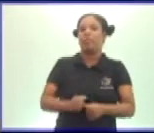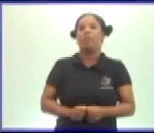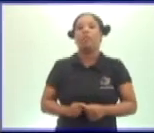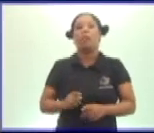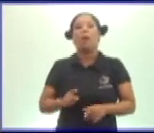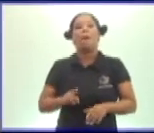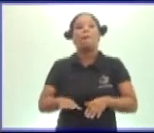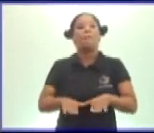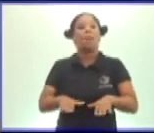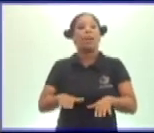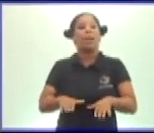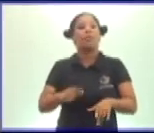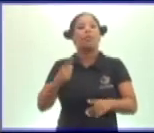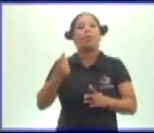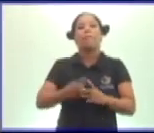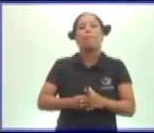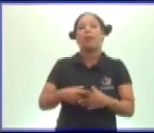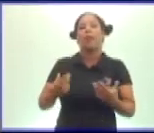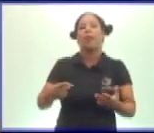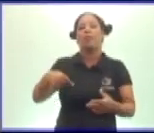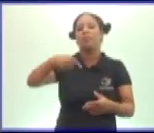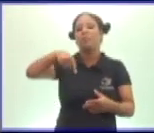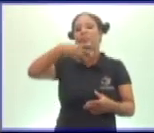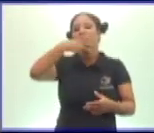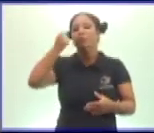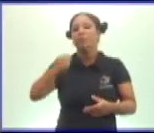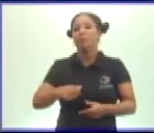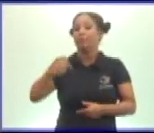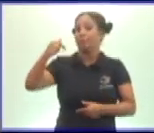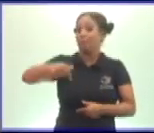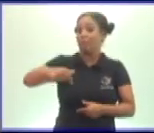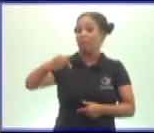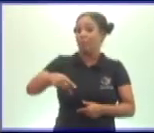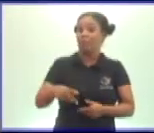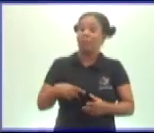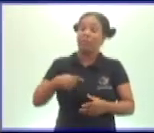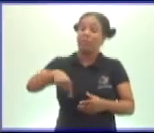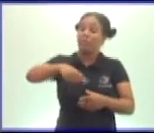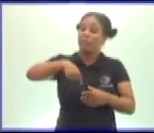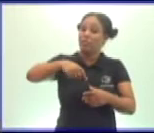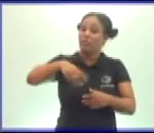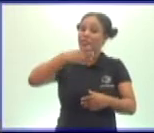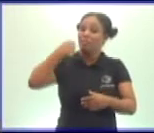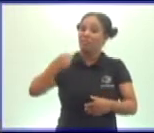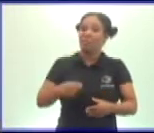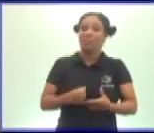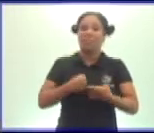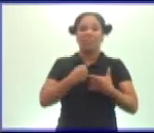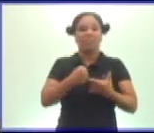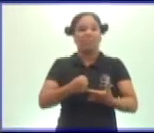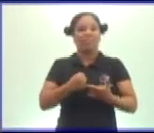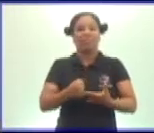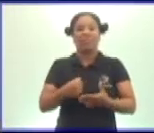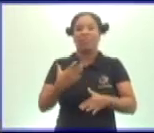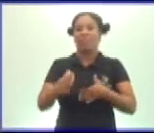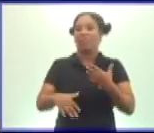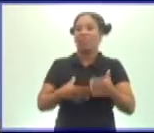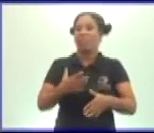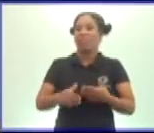disolución. Ya aquí estas interacciones indiscutiblemente van a favorecer el proceso